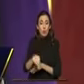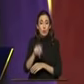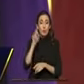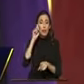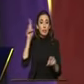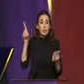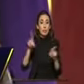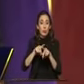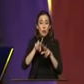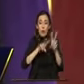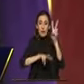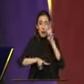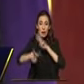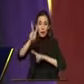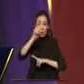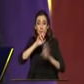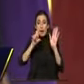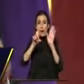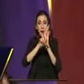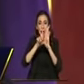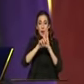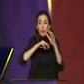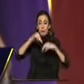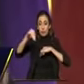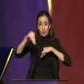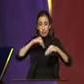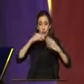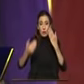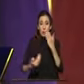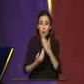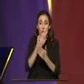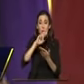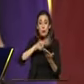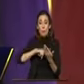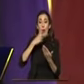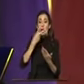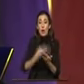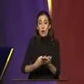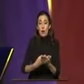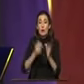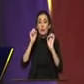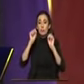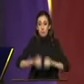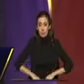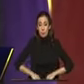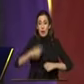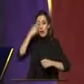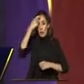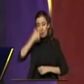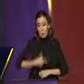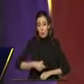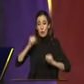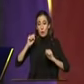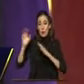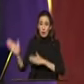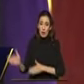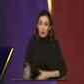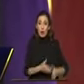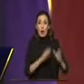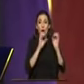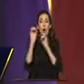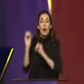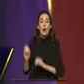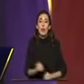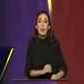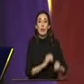permitirá revisar la ley de movilidad humana y establecer una visa, esa sí, humanitaria, que posibilite la migración